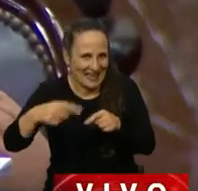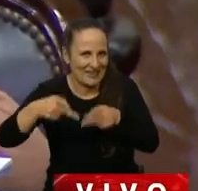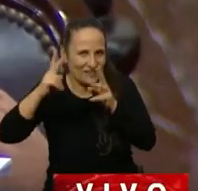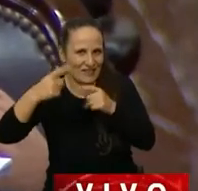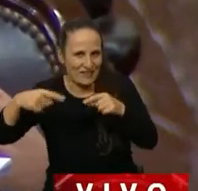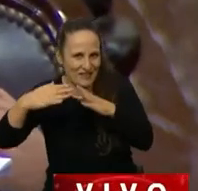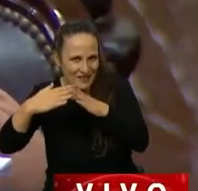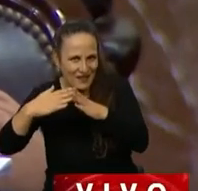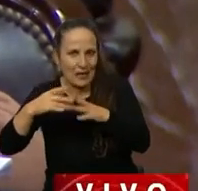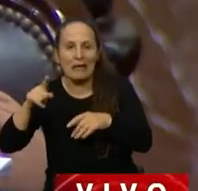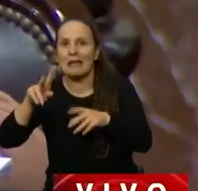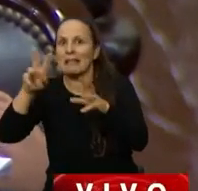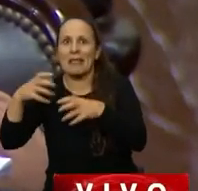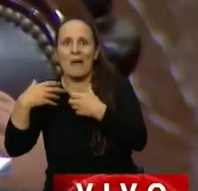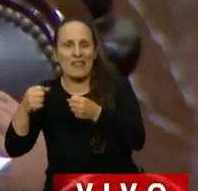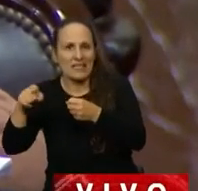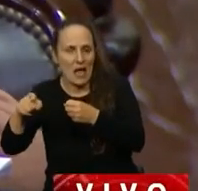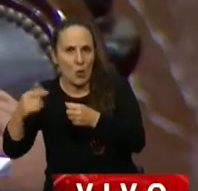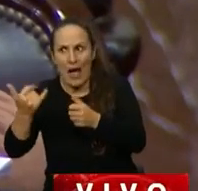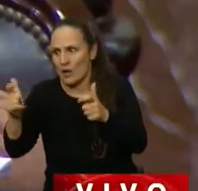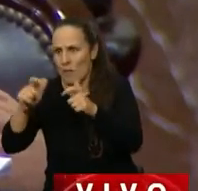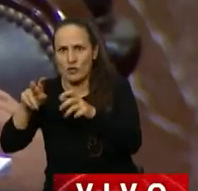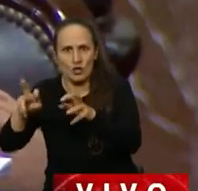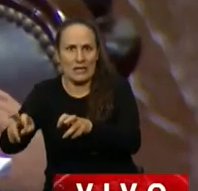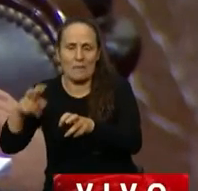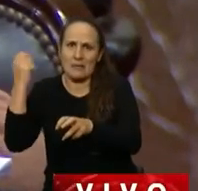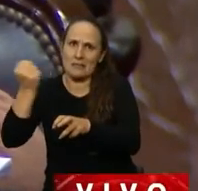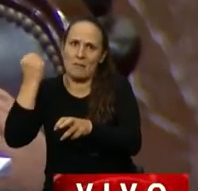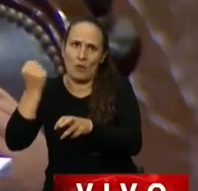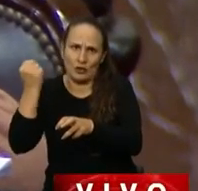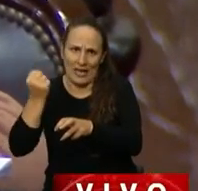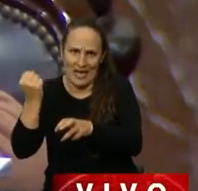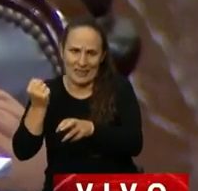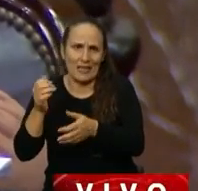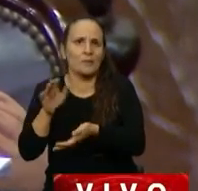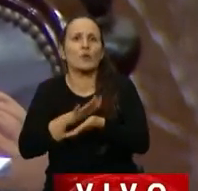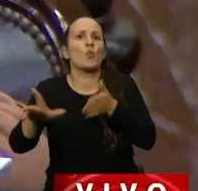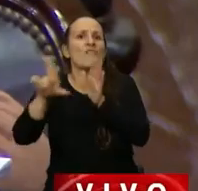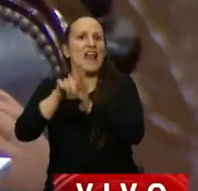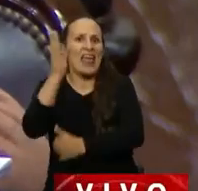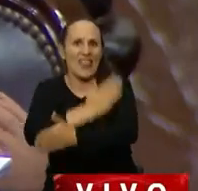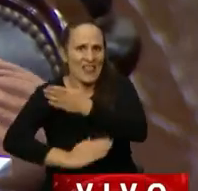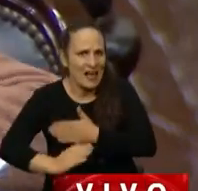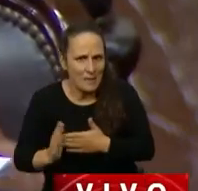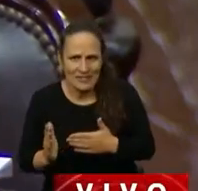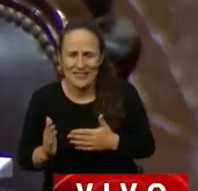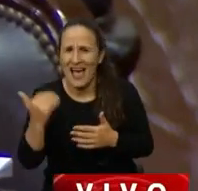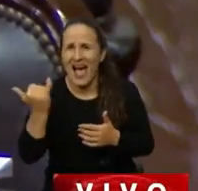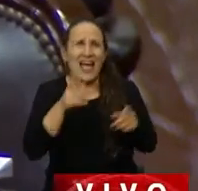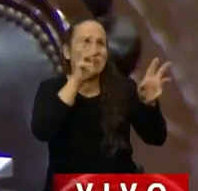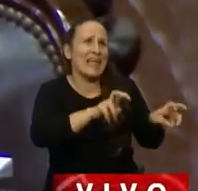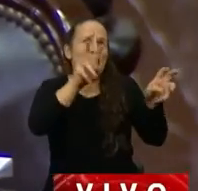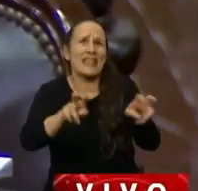de salud que tenemos en comisión, que son importantes, la nueva ley de discapacidad, temas